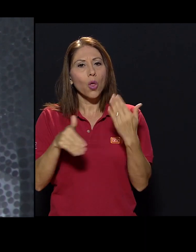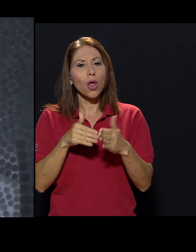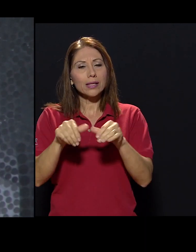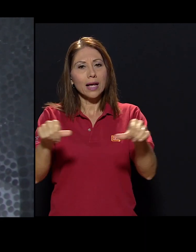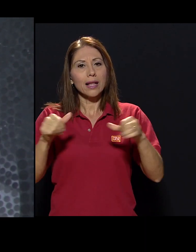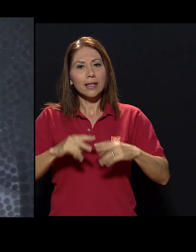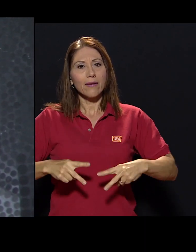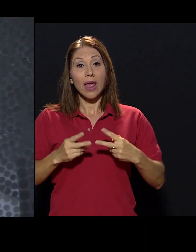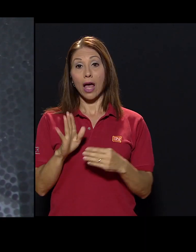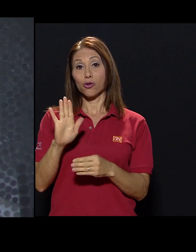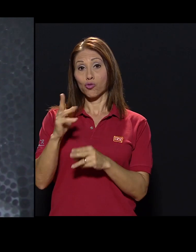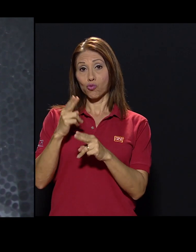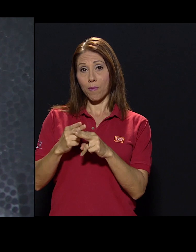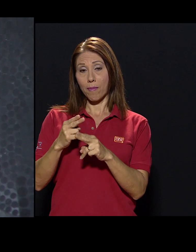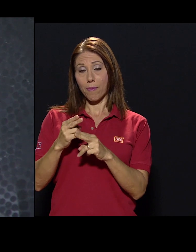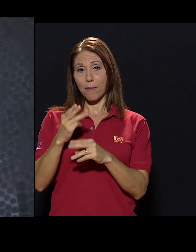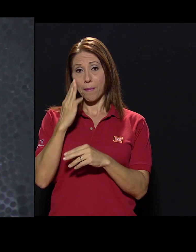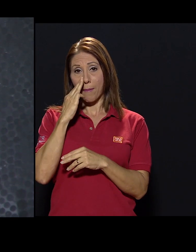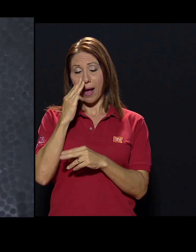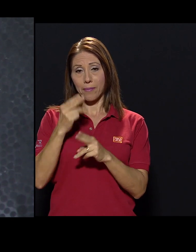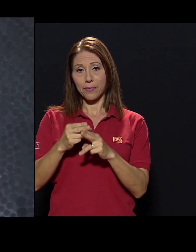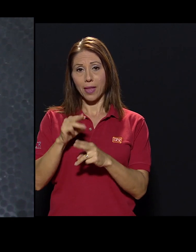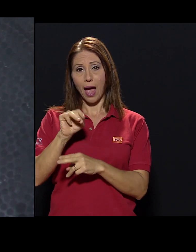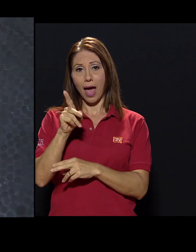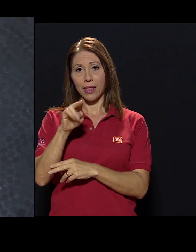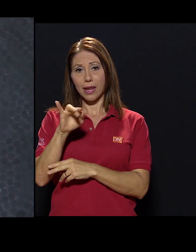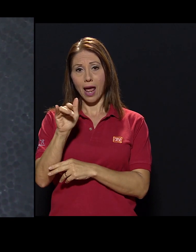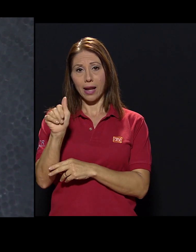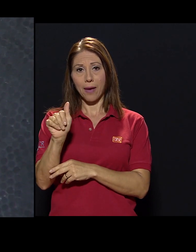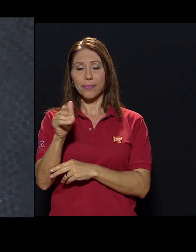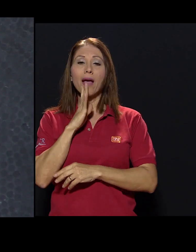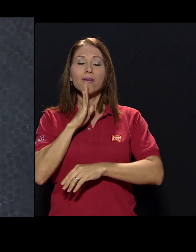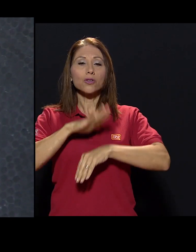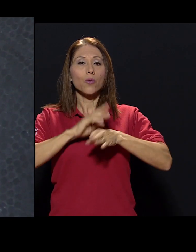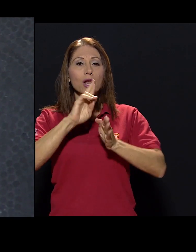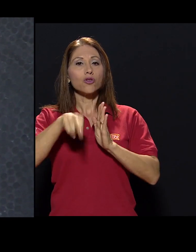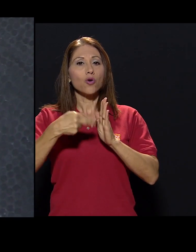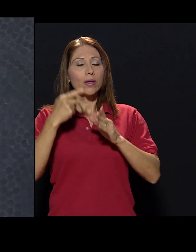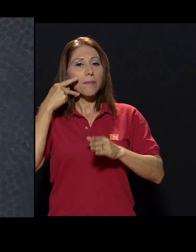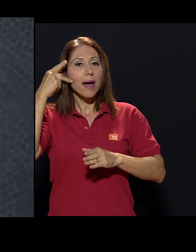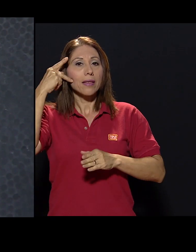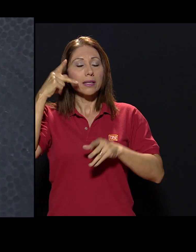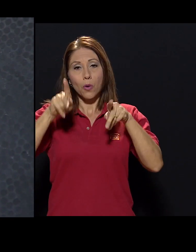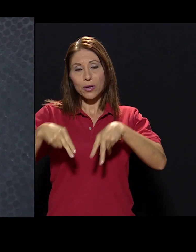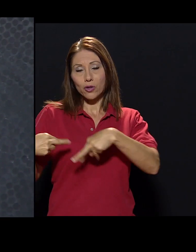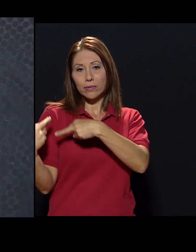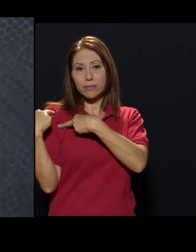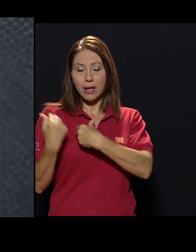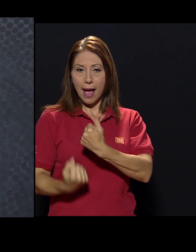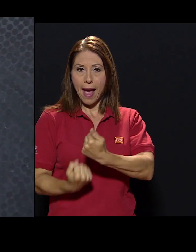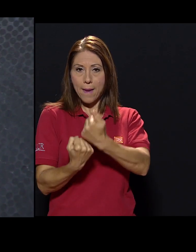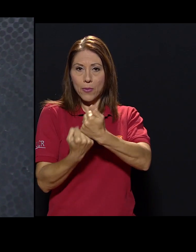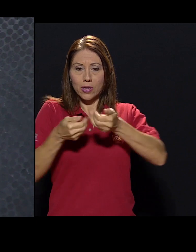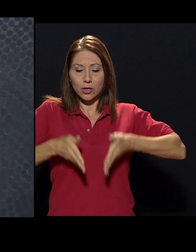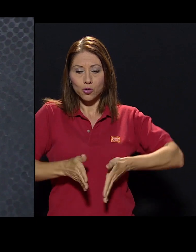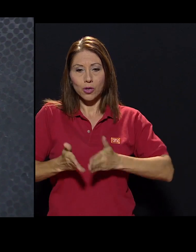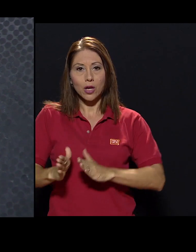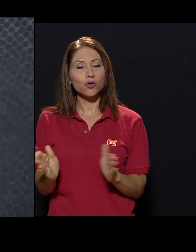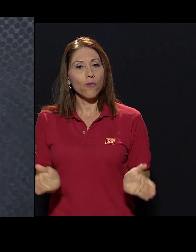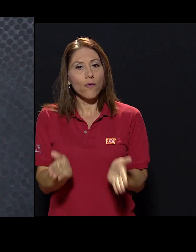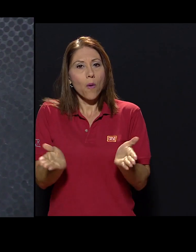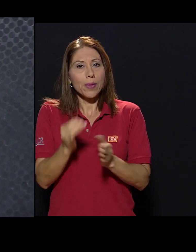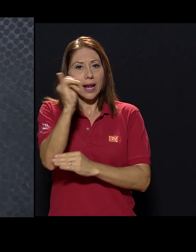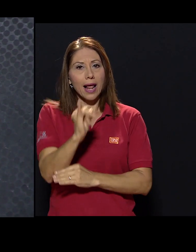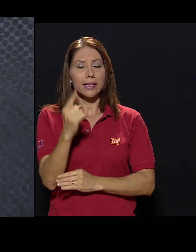ámbitos De la vida Su madre Adriana Señala el rol De los padres De familia O encargados En brindar apoyo A sus hijos Y